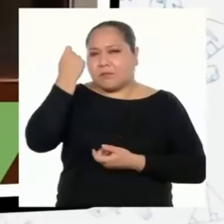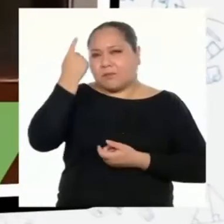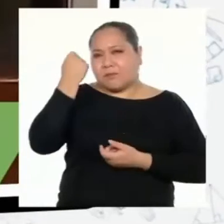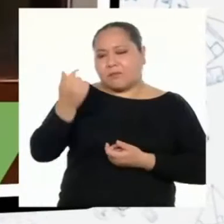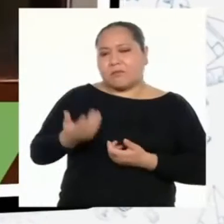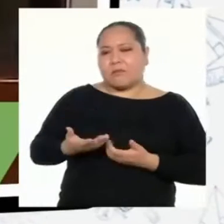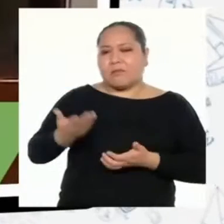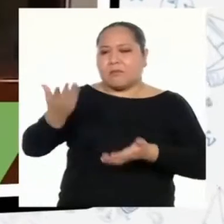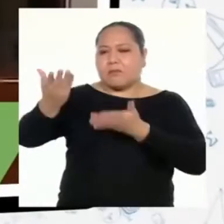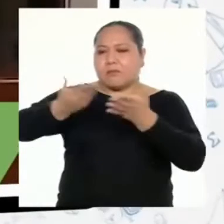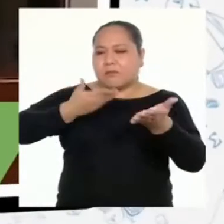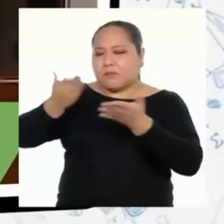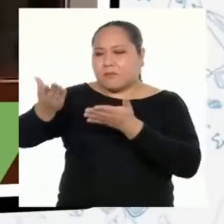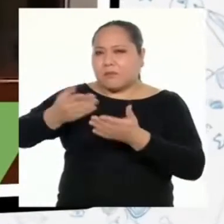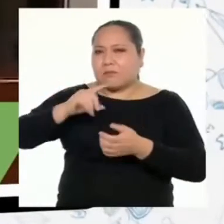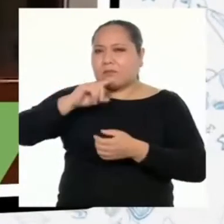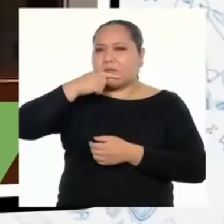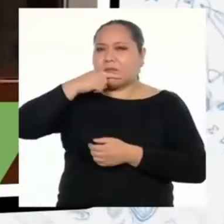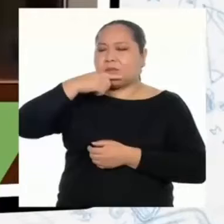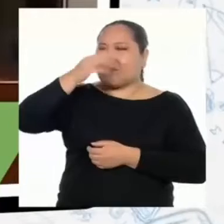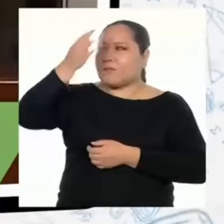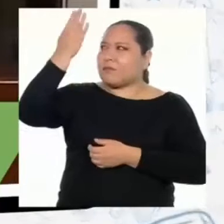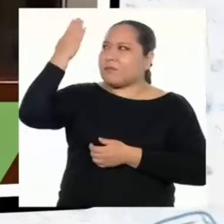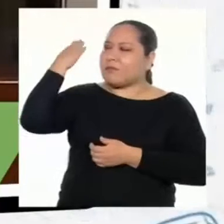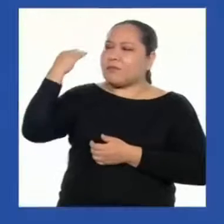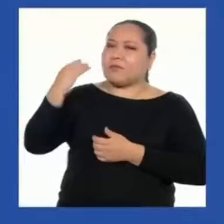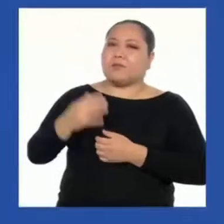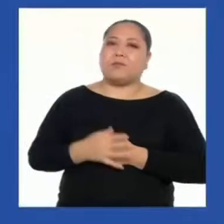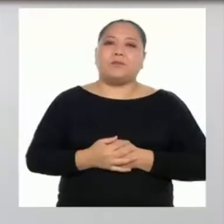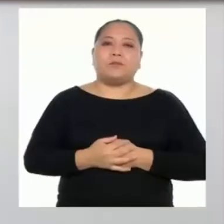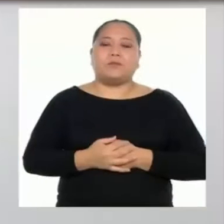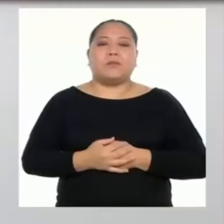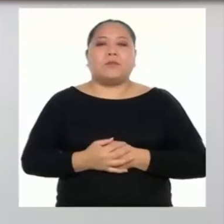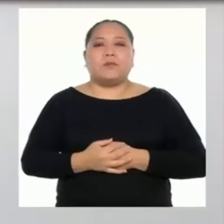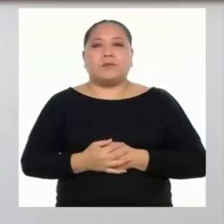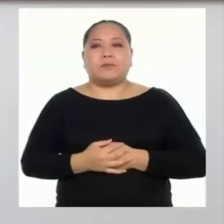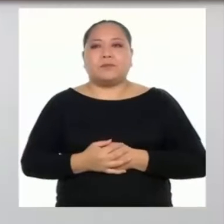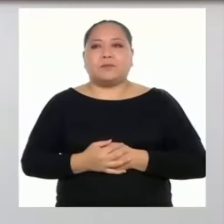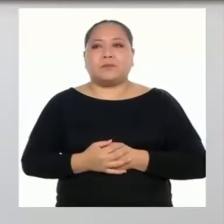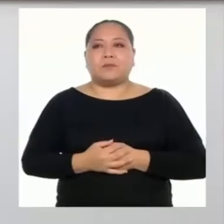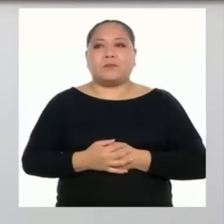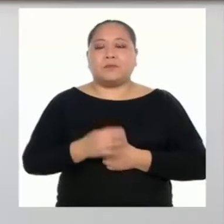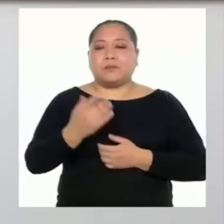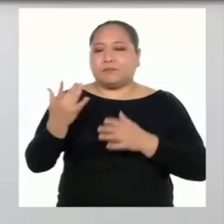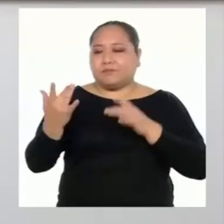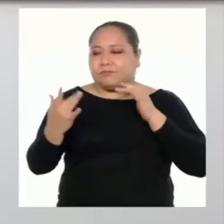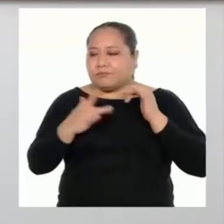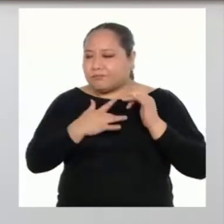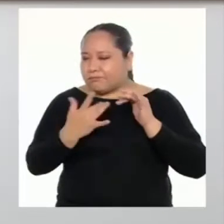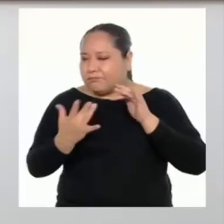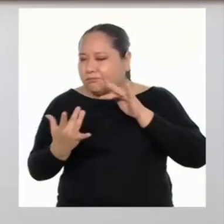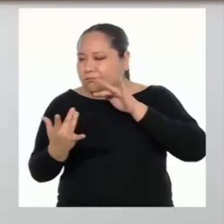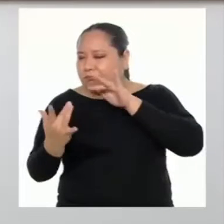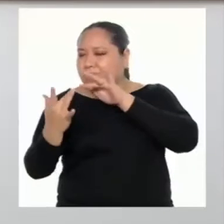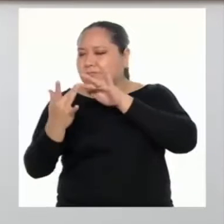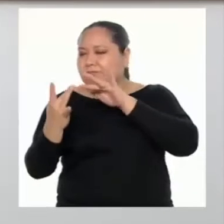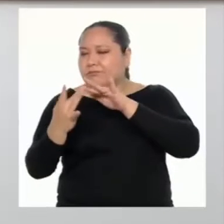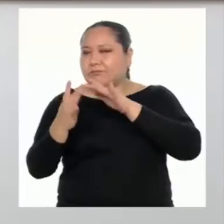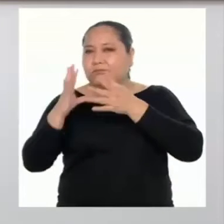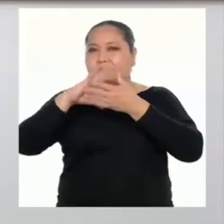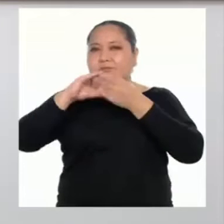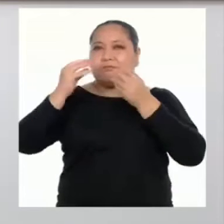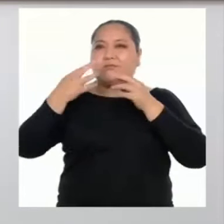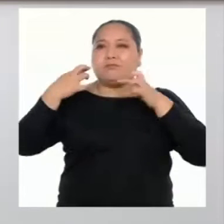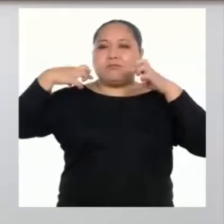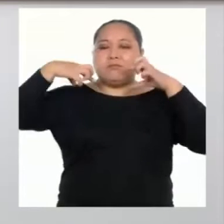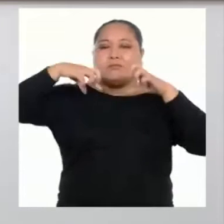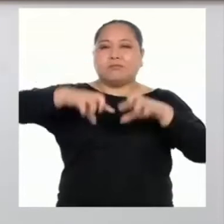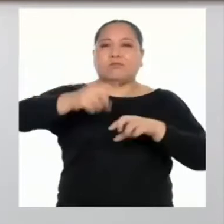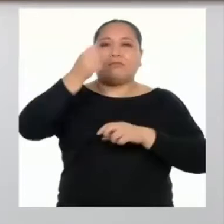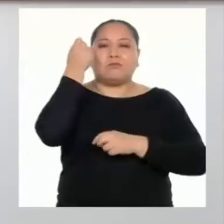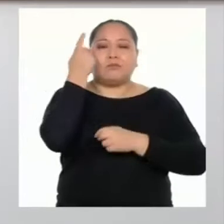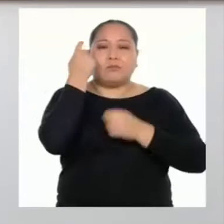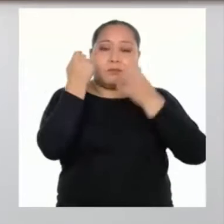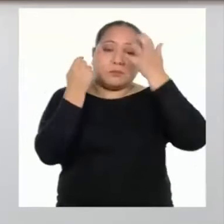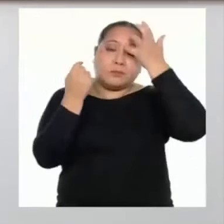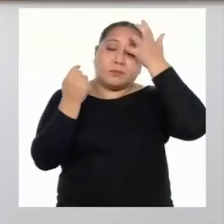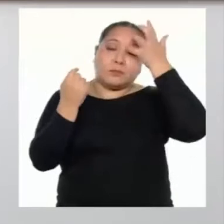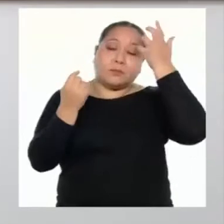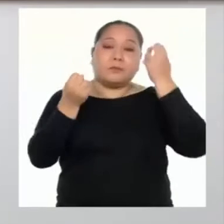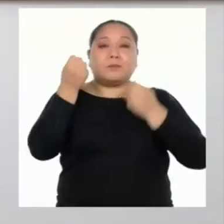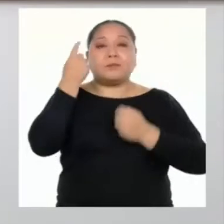trato que recibieron las mujeres en el pasado? La empatía histórica nos permite entender